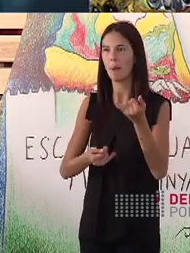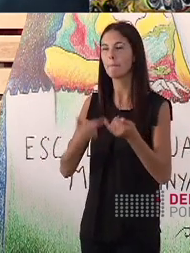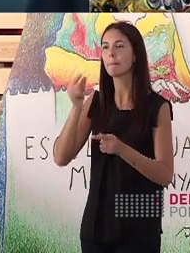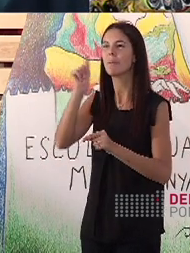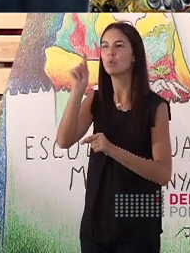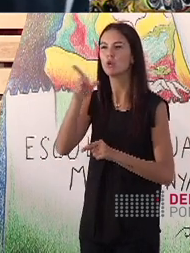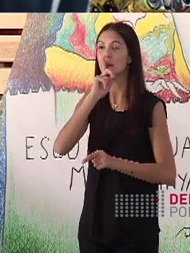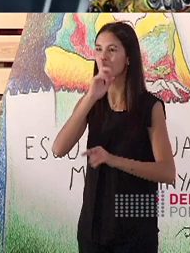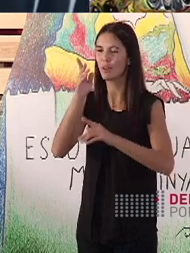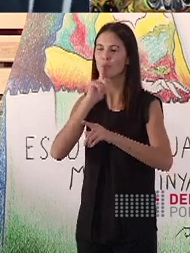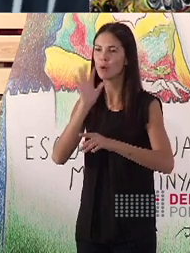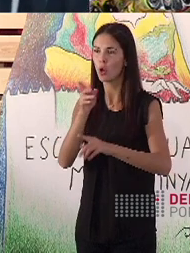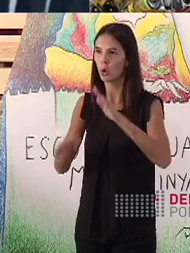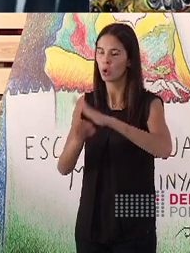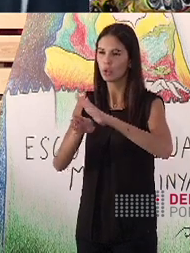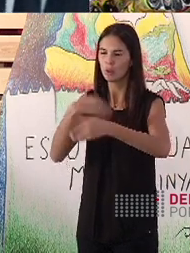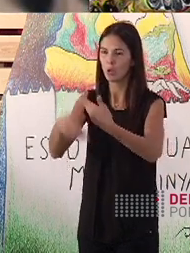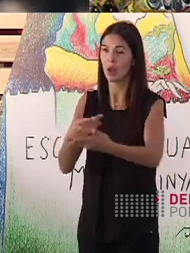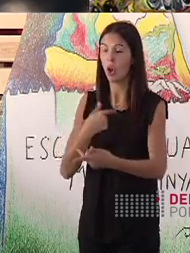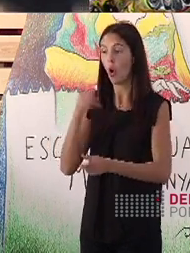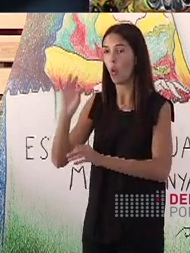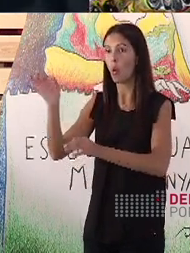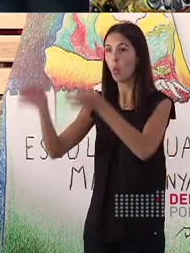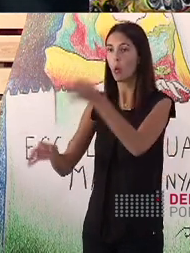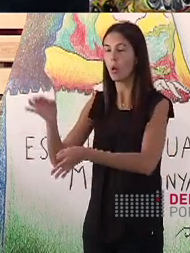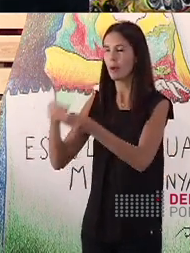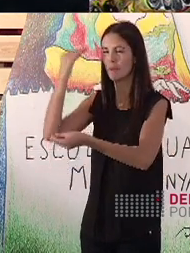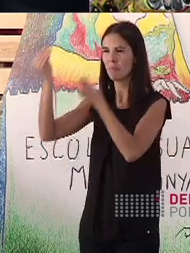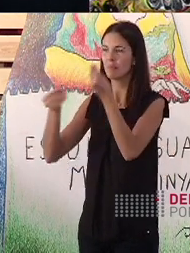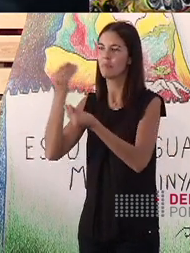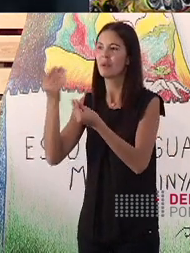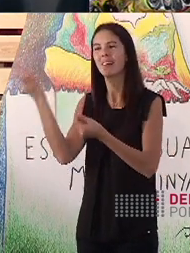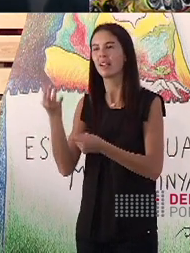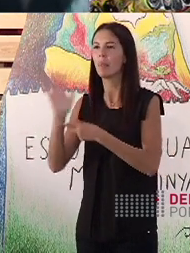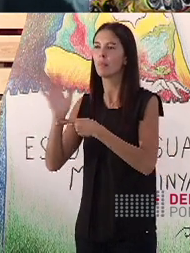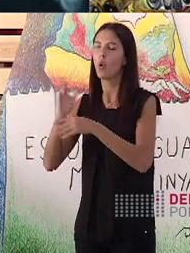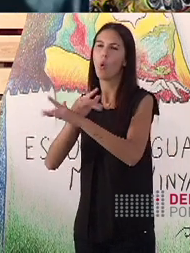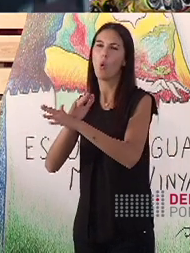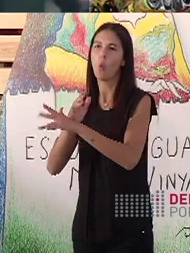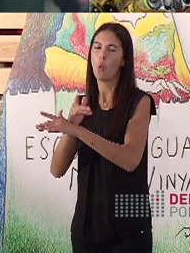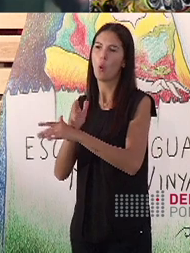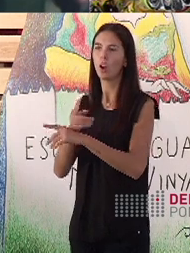seguiremos estando en manos de jueces que crean que una violación es un jolgorio sexual.